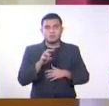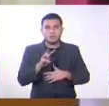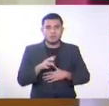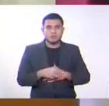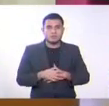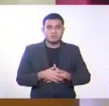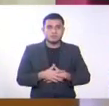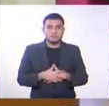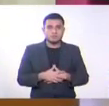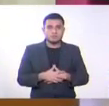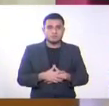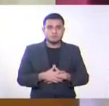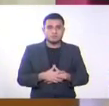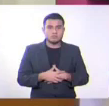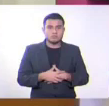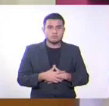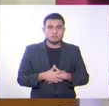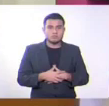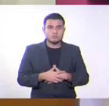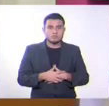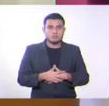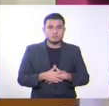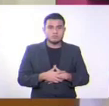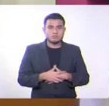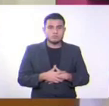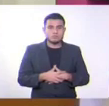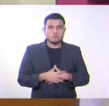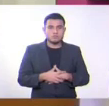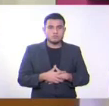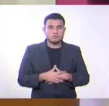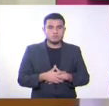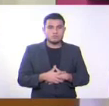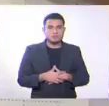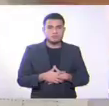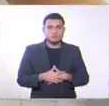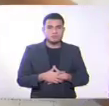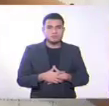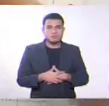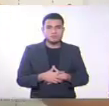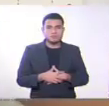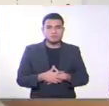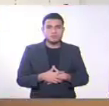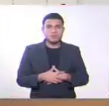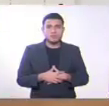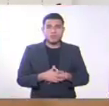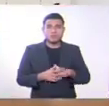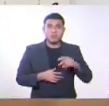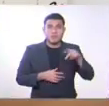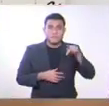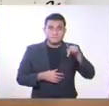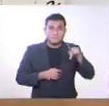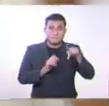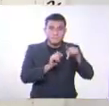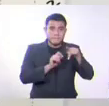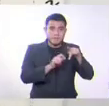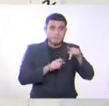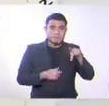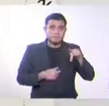Menos 1,3. Está acá y ese es el punto P.